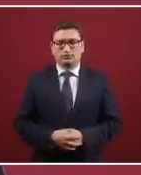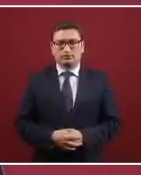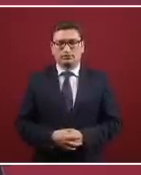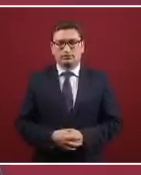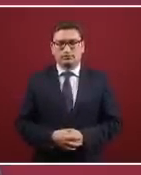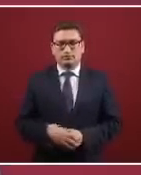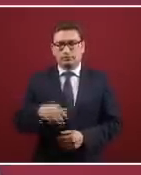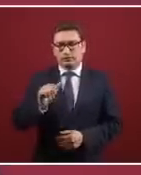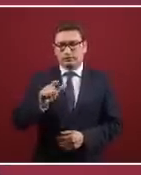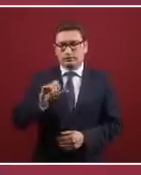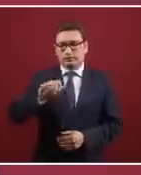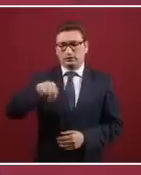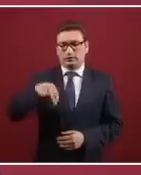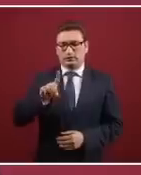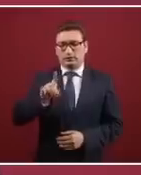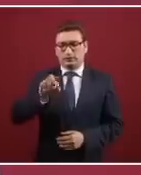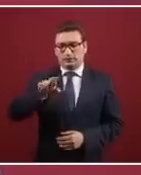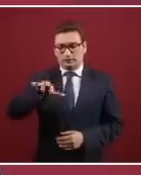Alejandro Encinas,